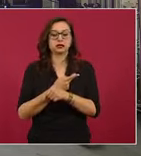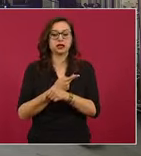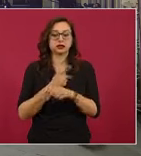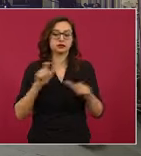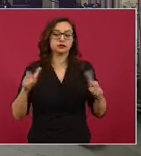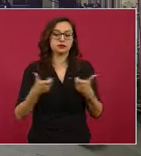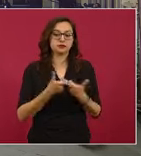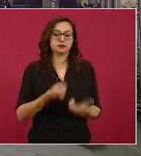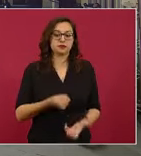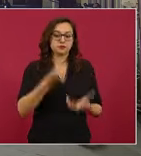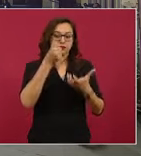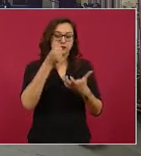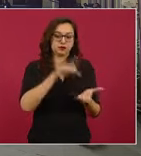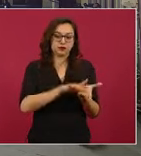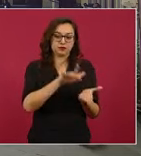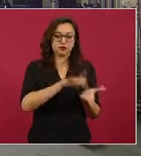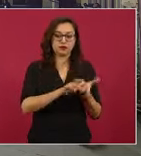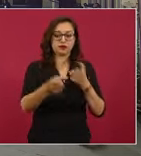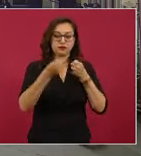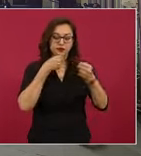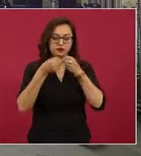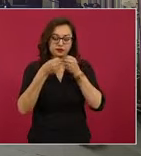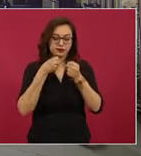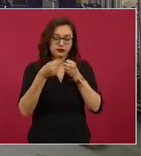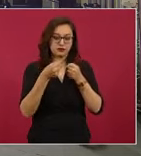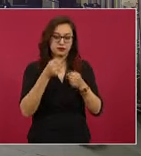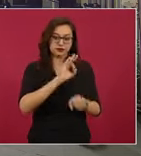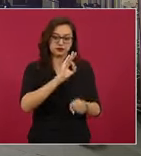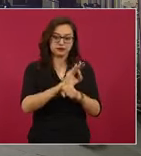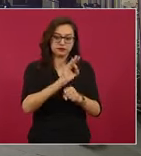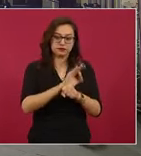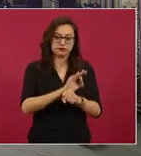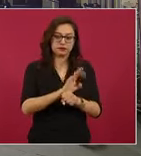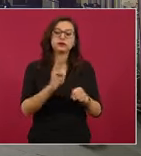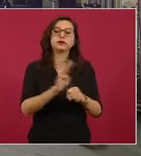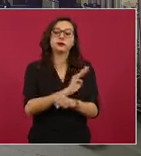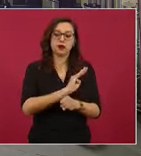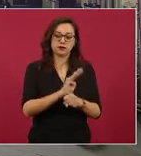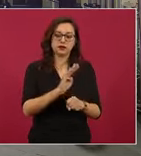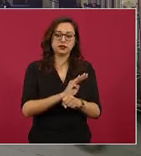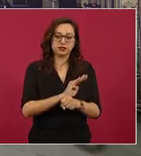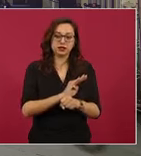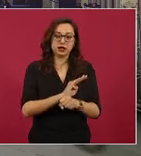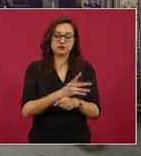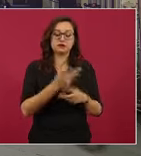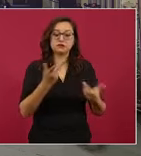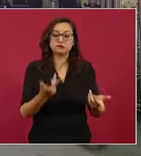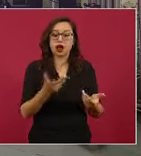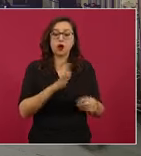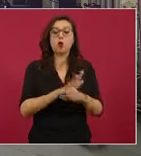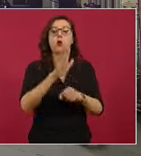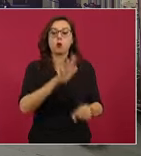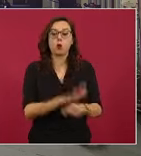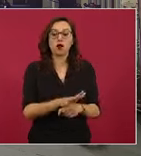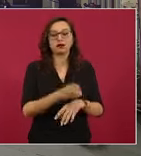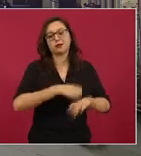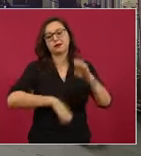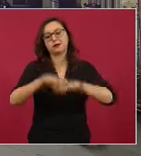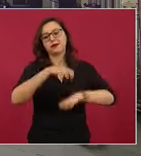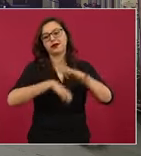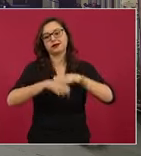fondo estatal de apoyo a los periodistas, más bien ha beneficiado a los empresarios de los medios de comunicación. Plantearles si